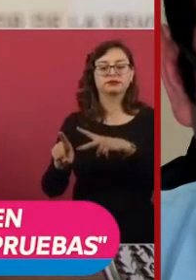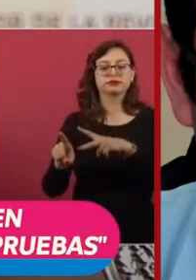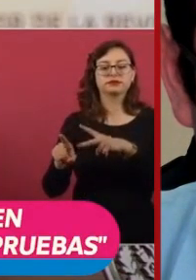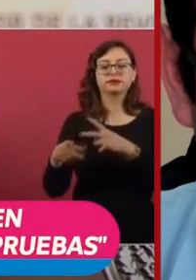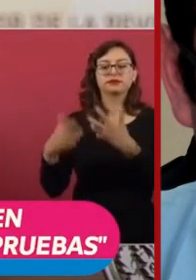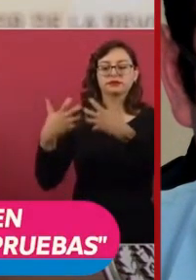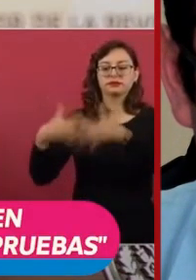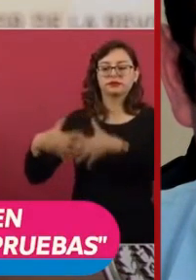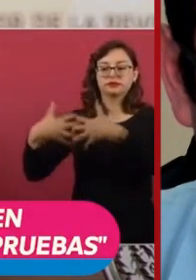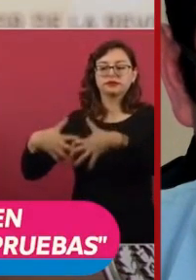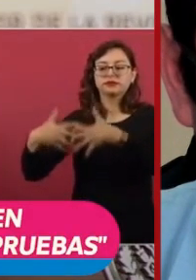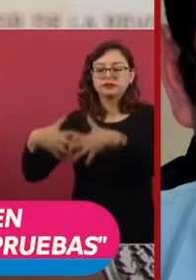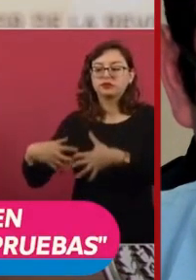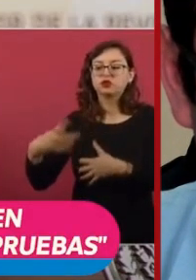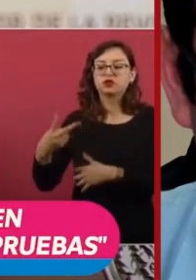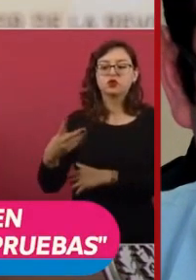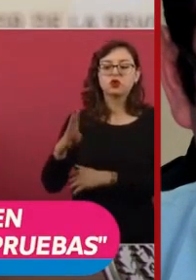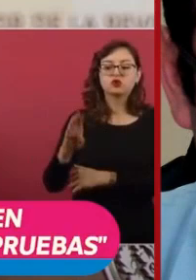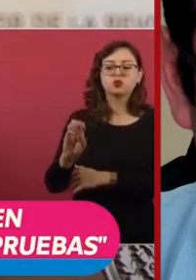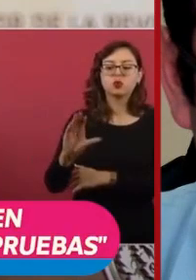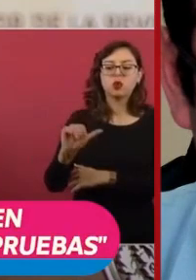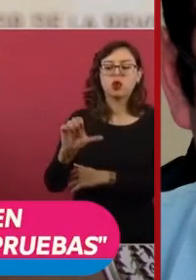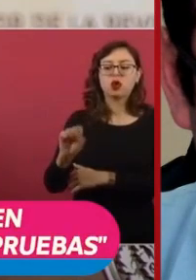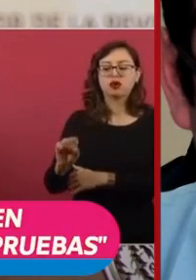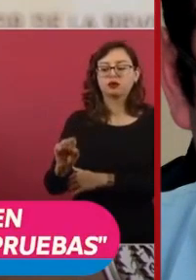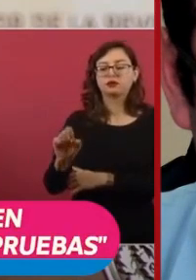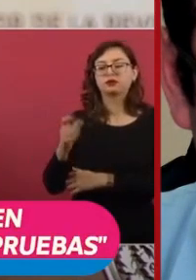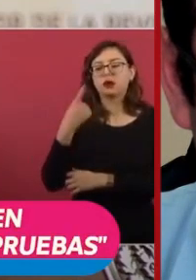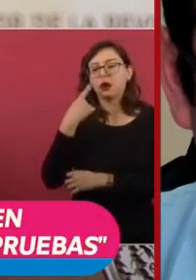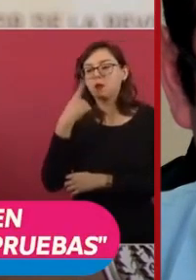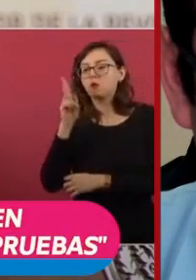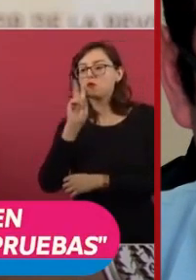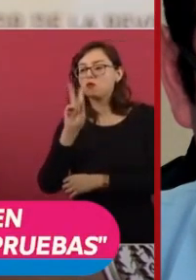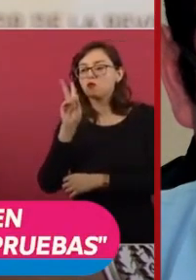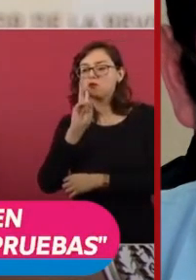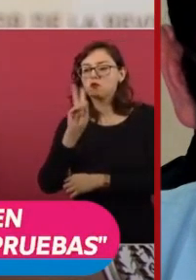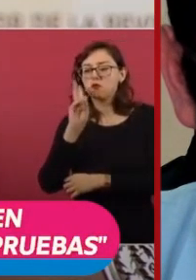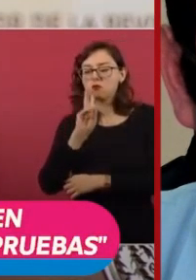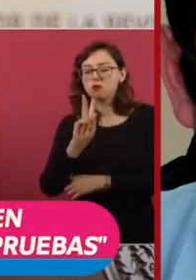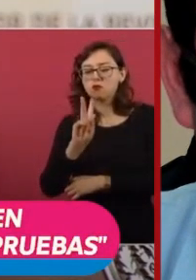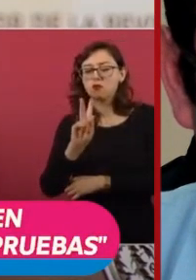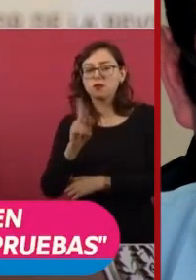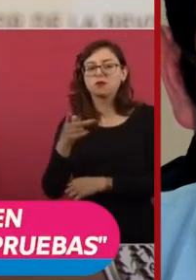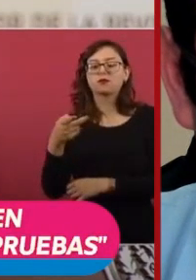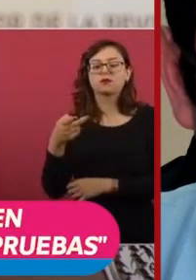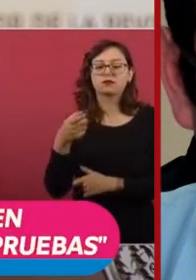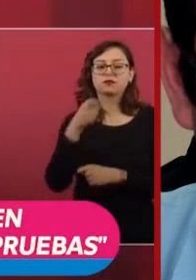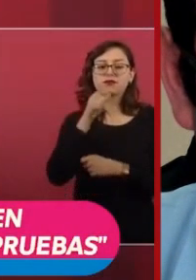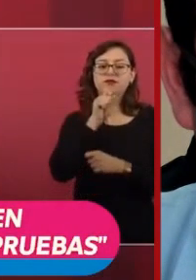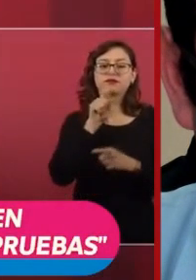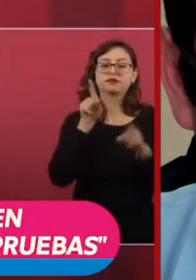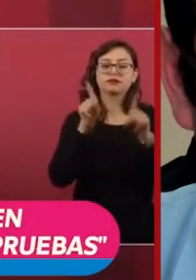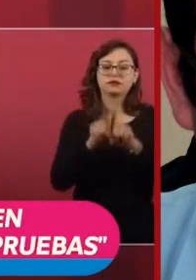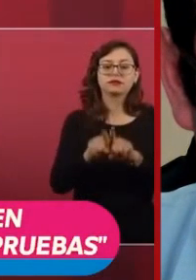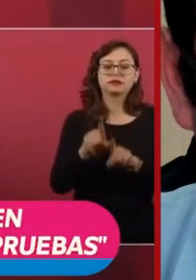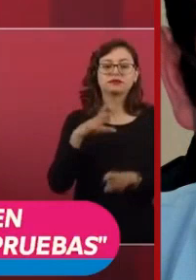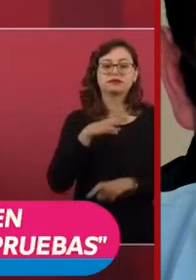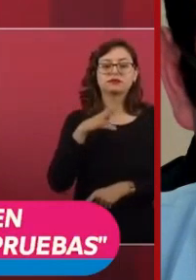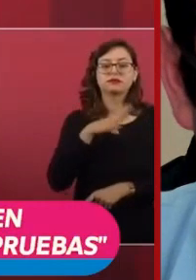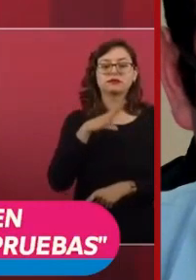la refinería de Dos Bocas. Va a estar también el velero Cuauhtémoc